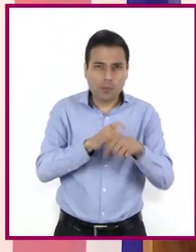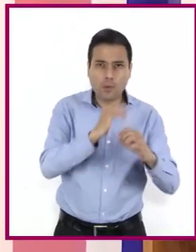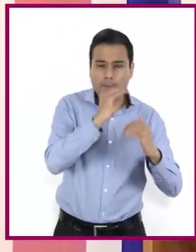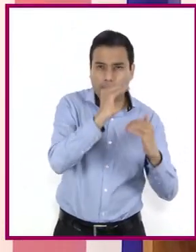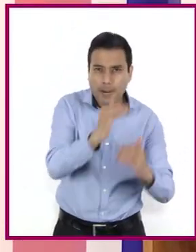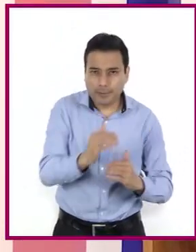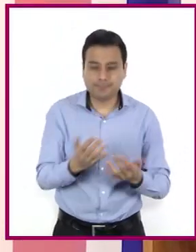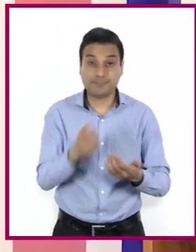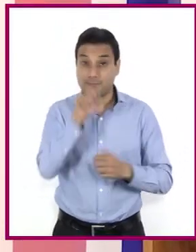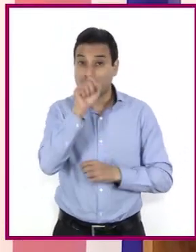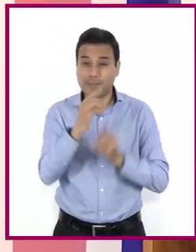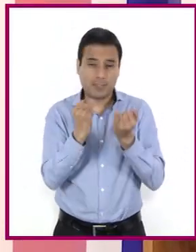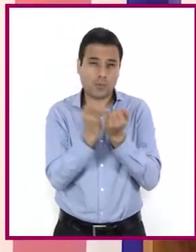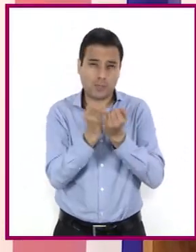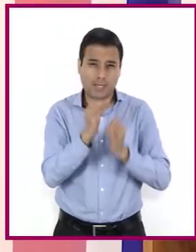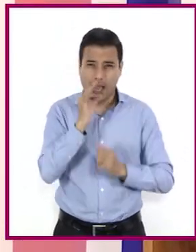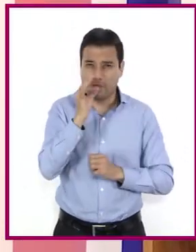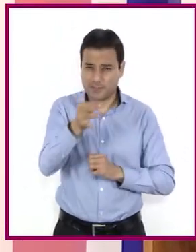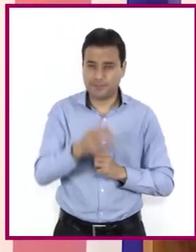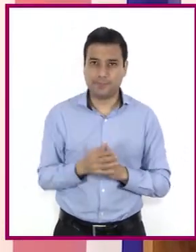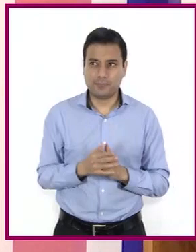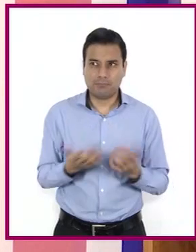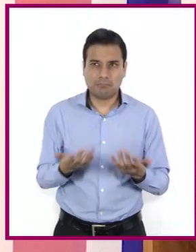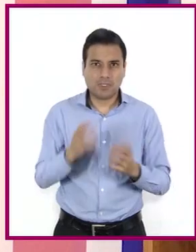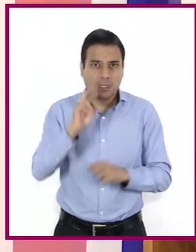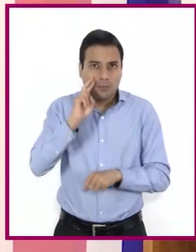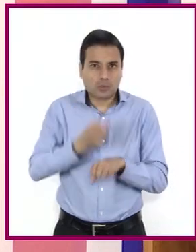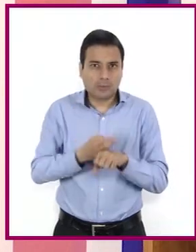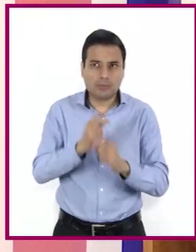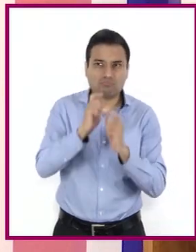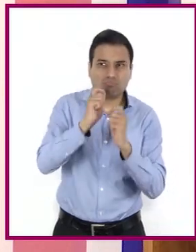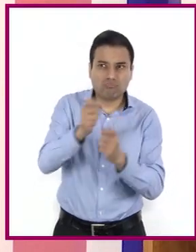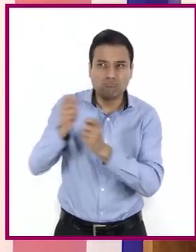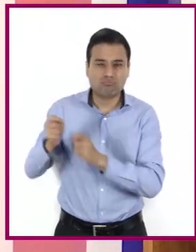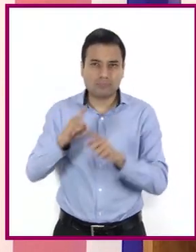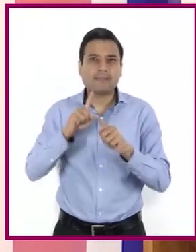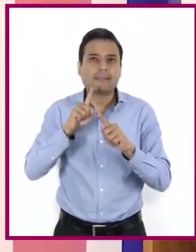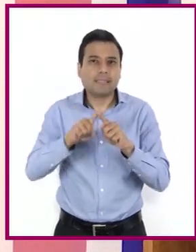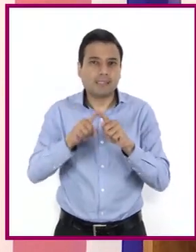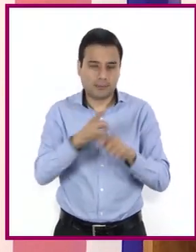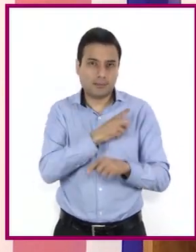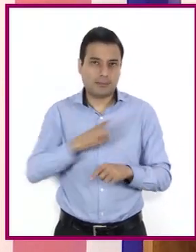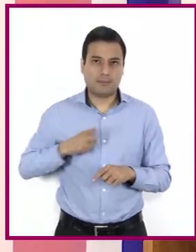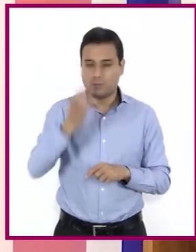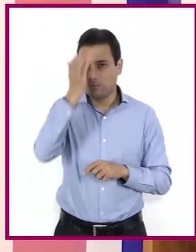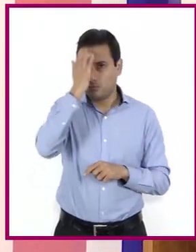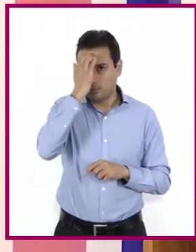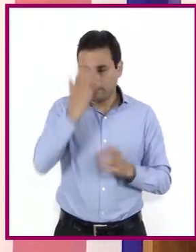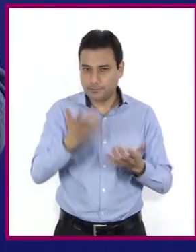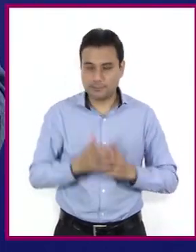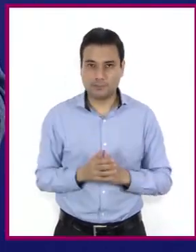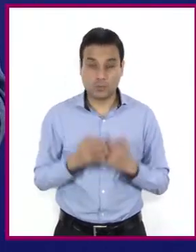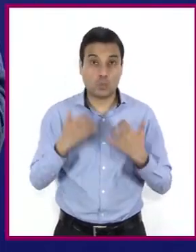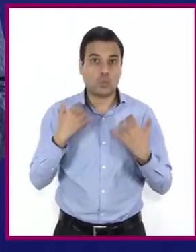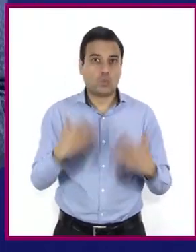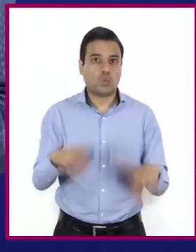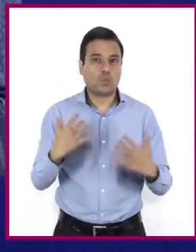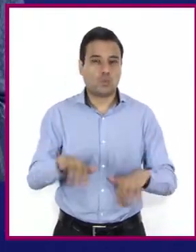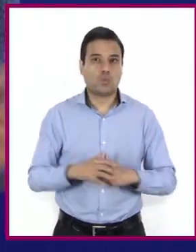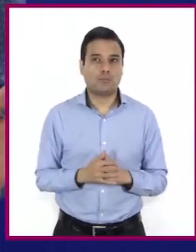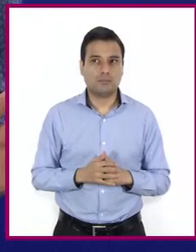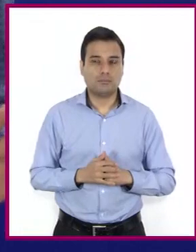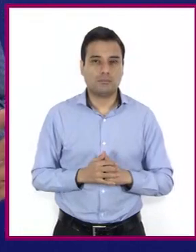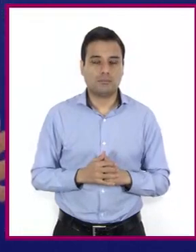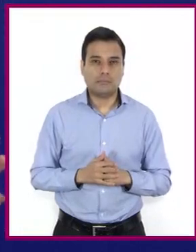También es importante establecer quiénes serán los responsables de cada una de las acciones. Uy, profesora, de esto